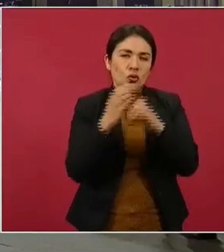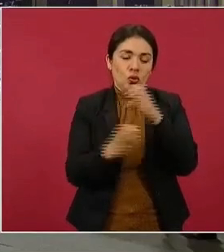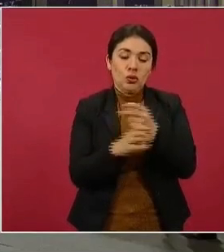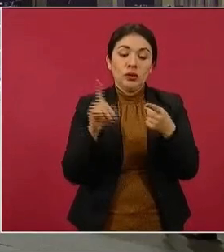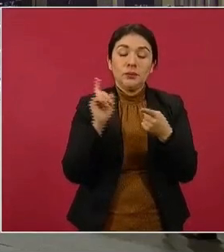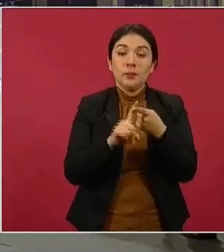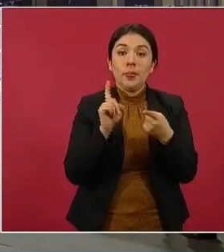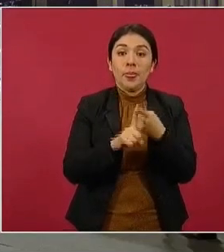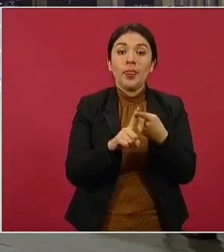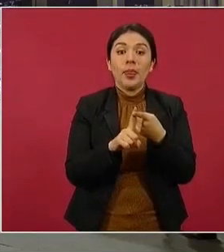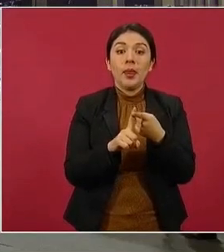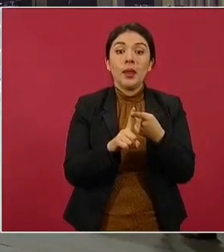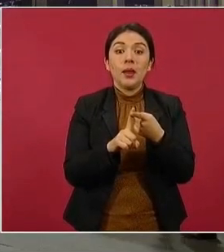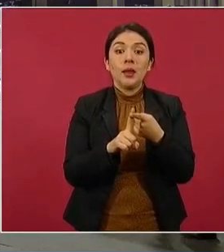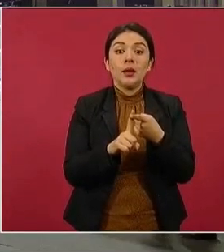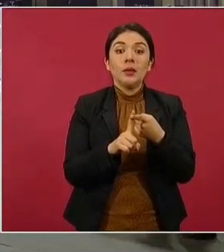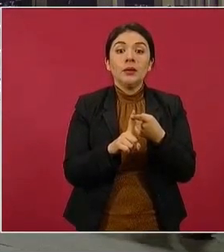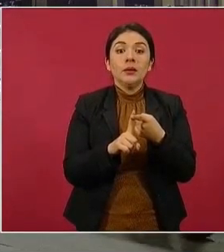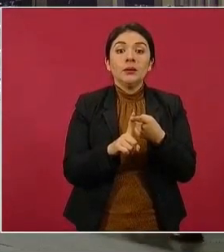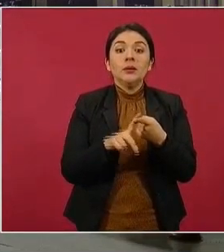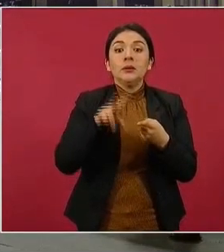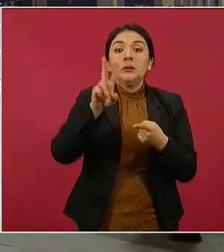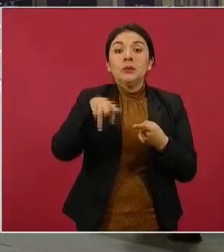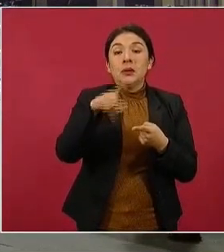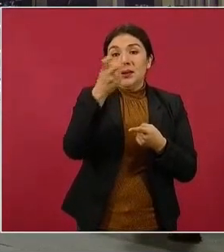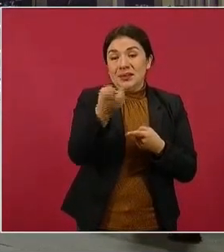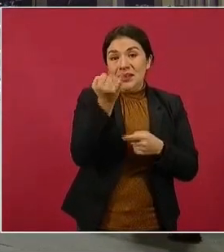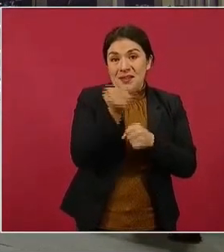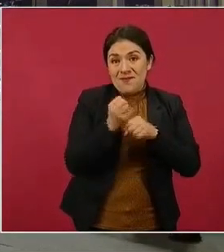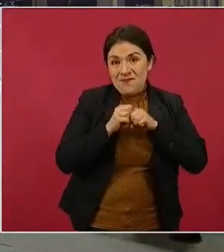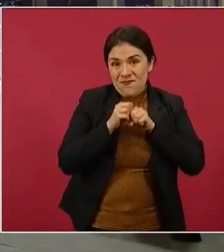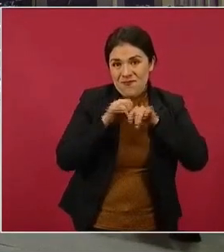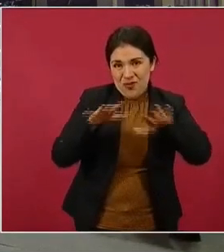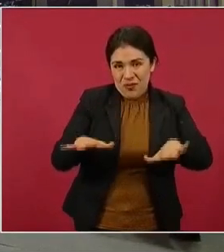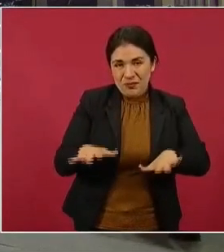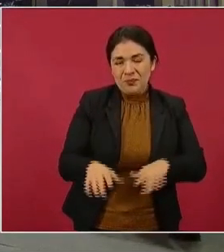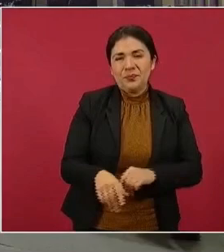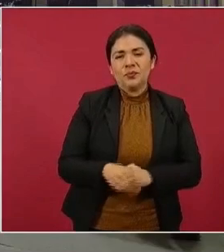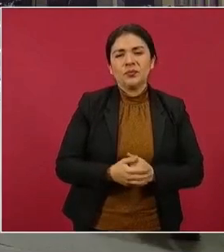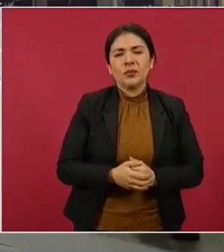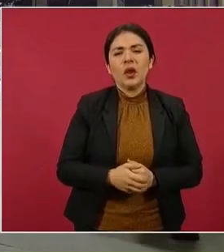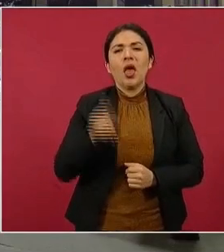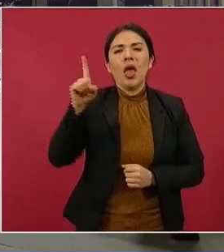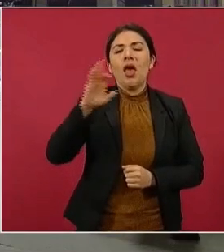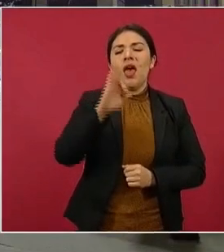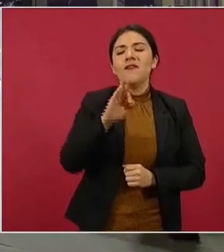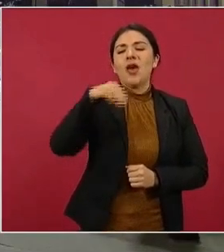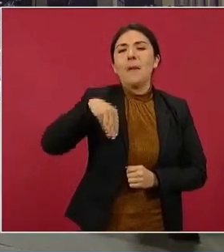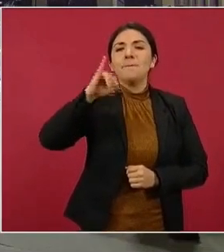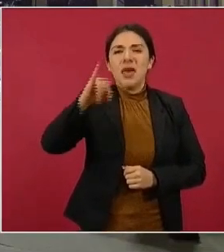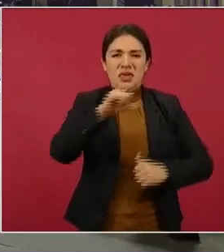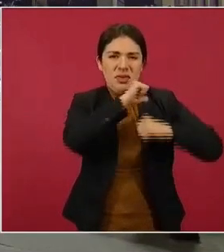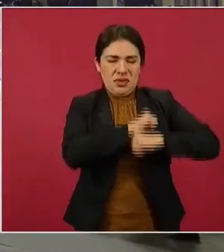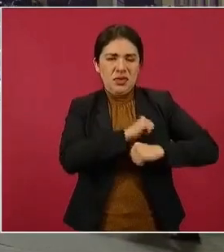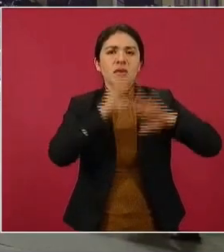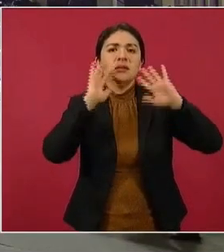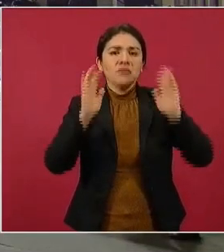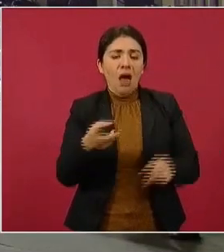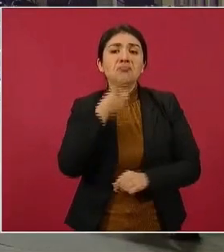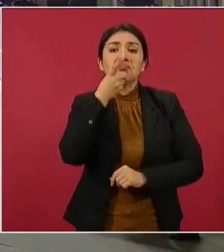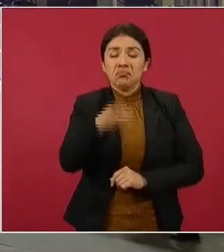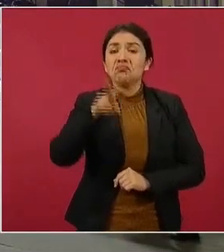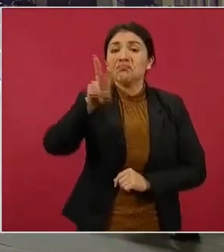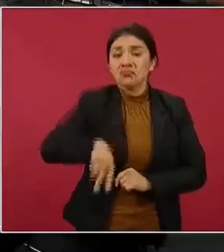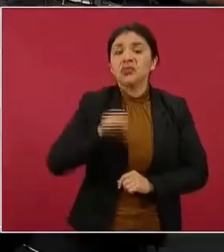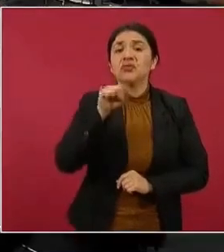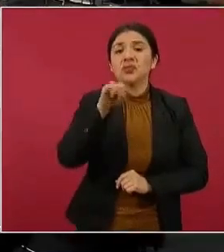Primero, a propósito de estos datos, el Fondo Monetario Internacional ha reconocido